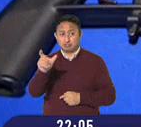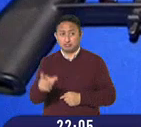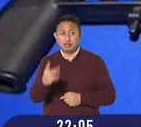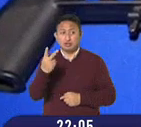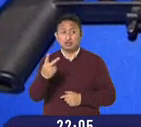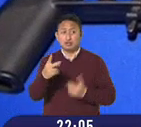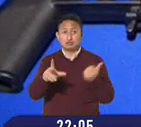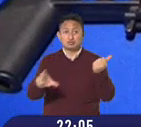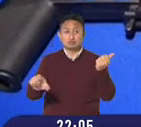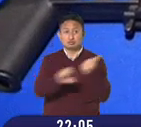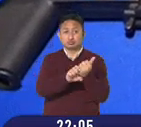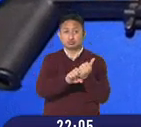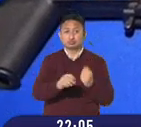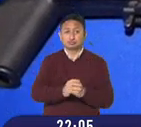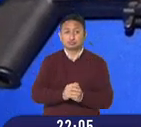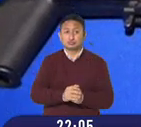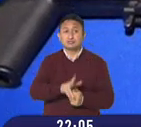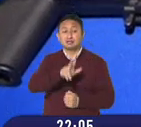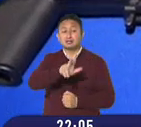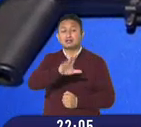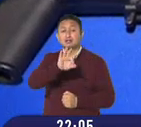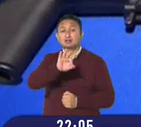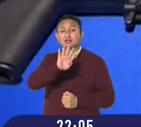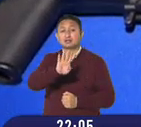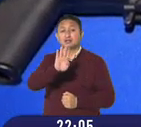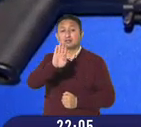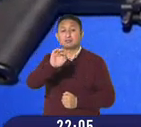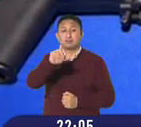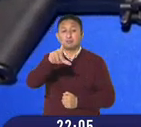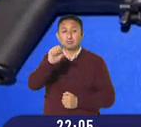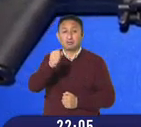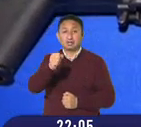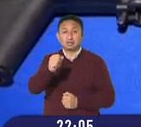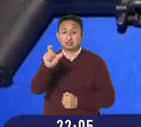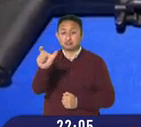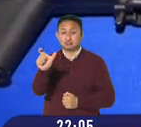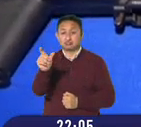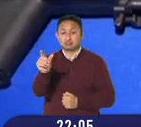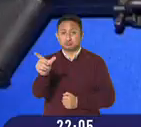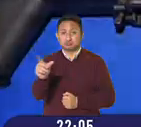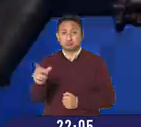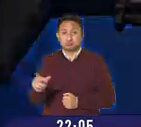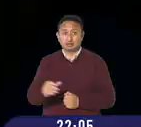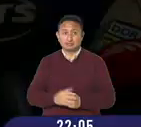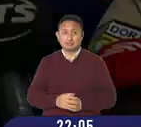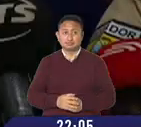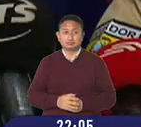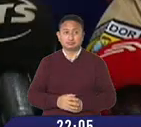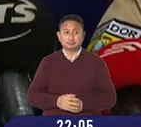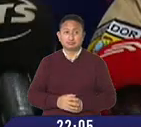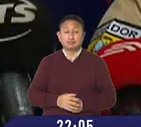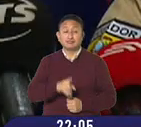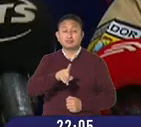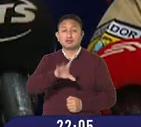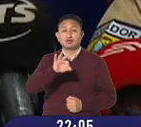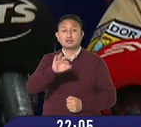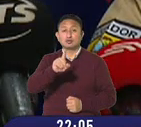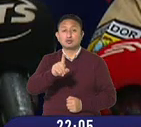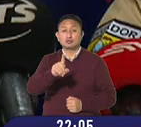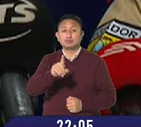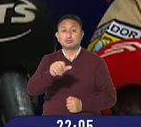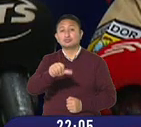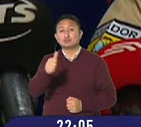2 alimentadoras, 393 cartuchos calibre 7.62 sin percutir, 191